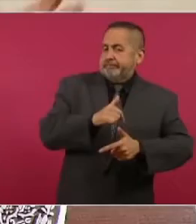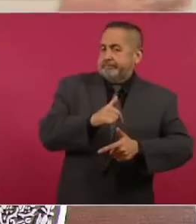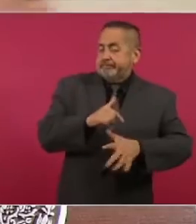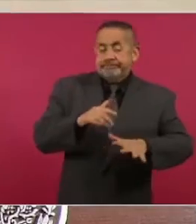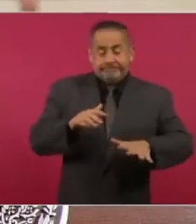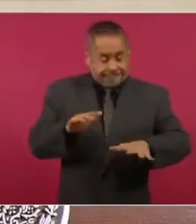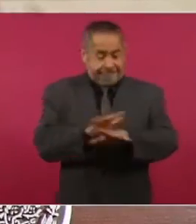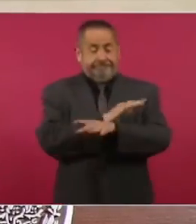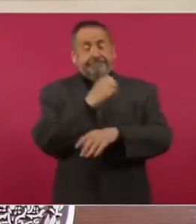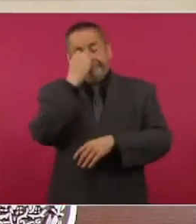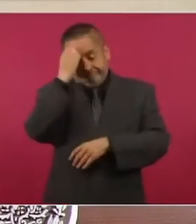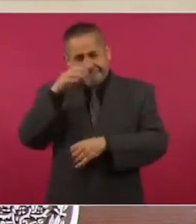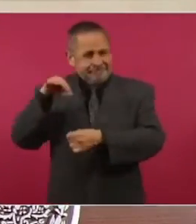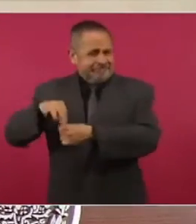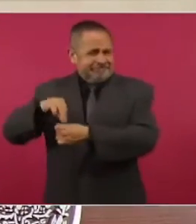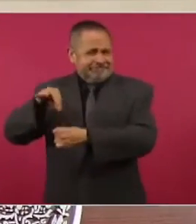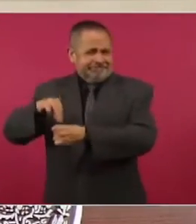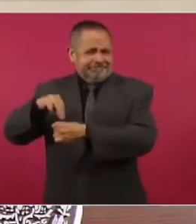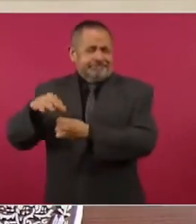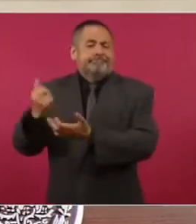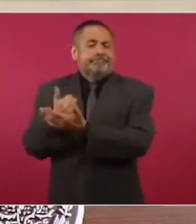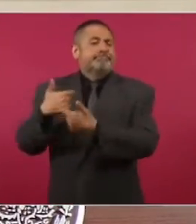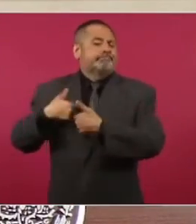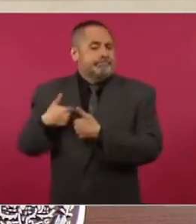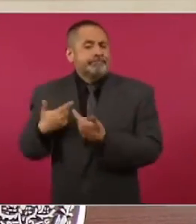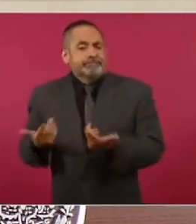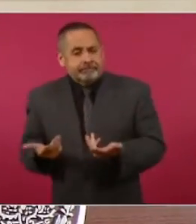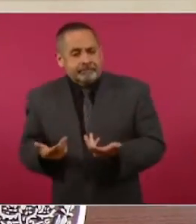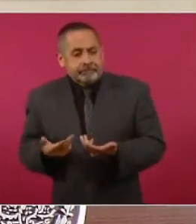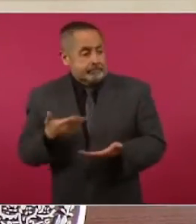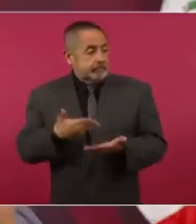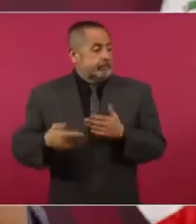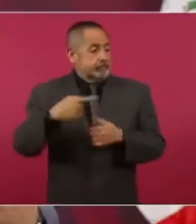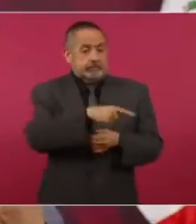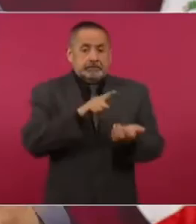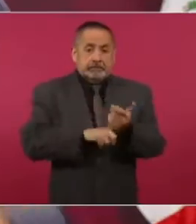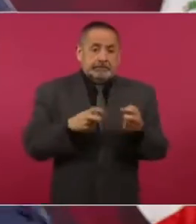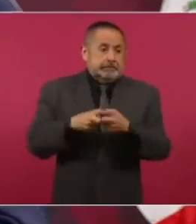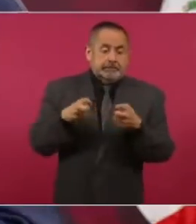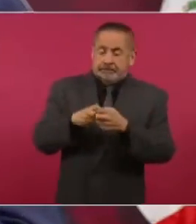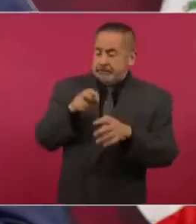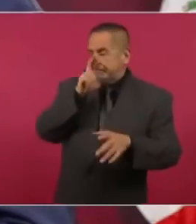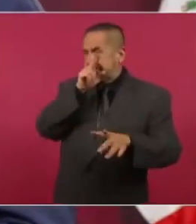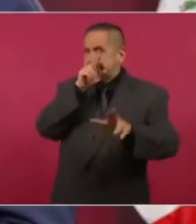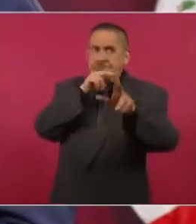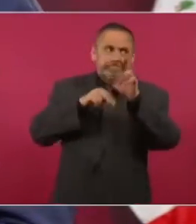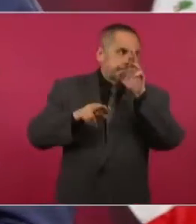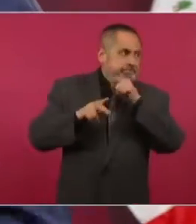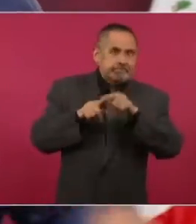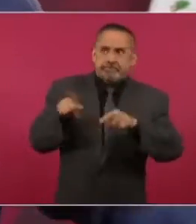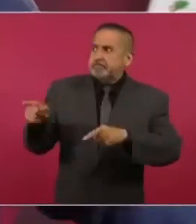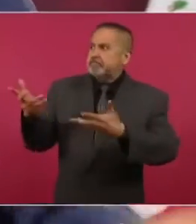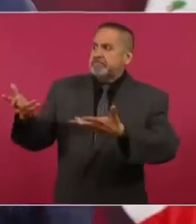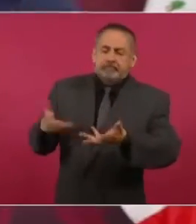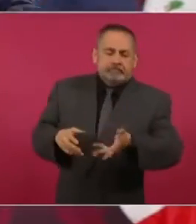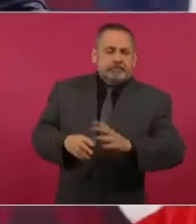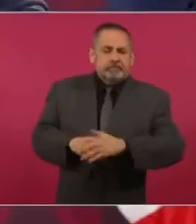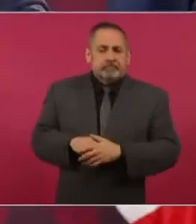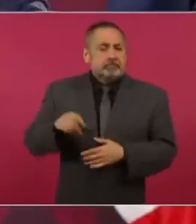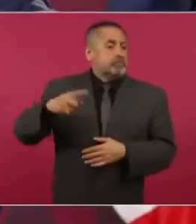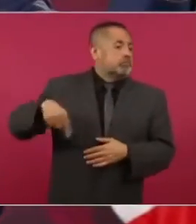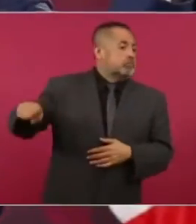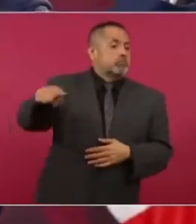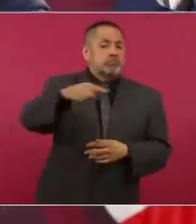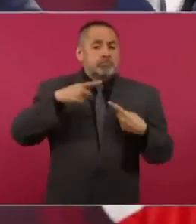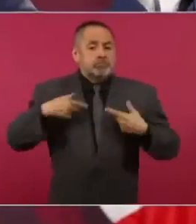por eso ahora están tan nerviosos, todavía no se reponen. La gente dijo,